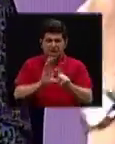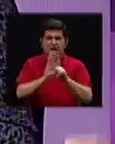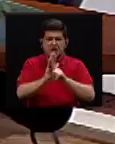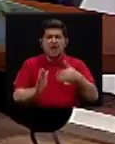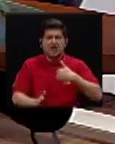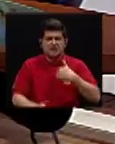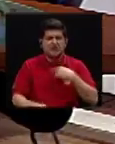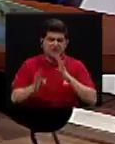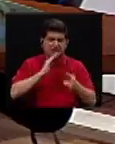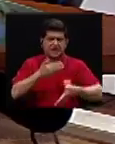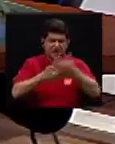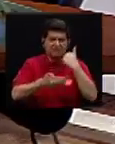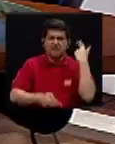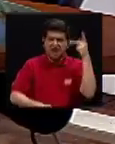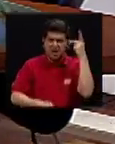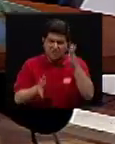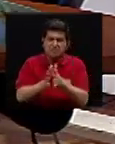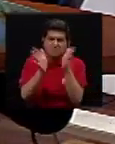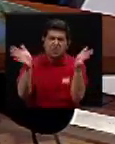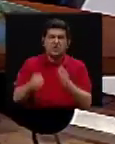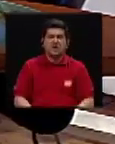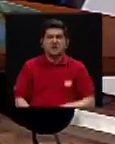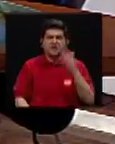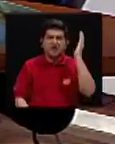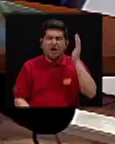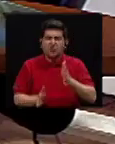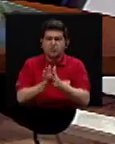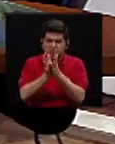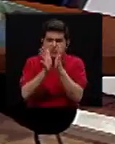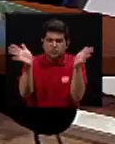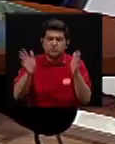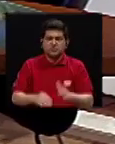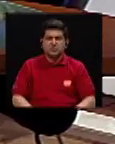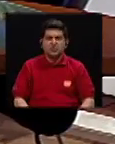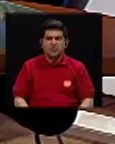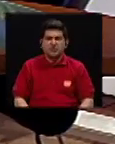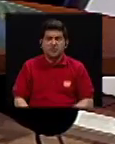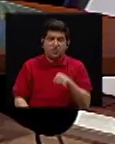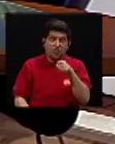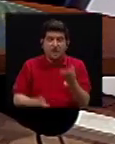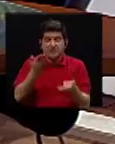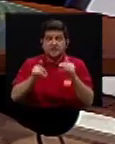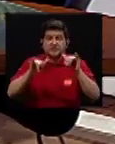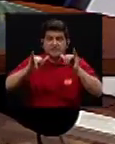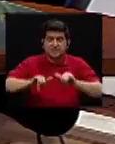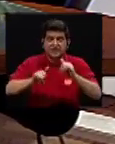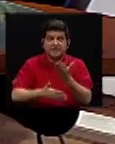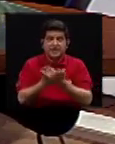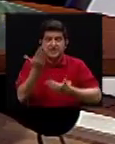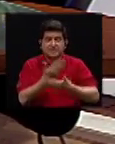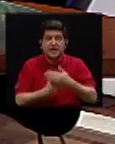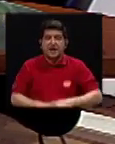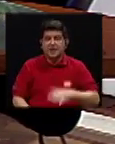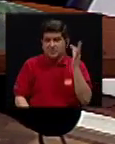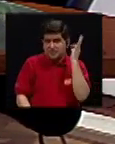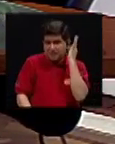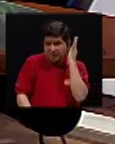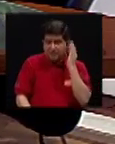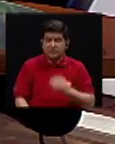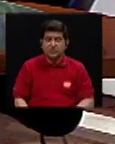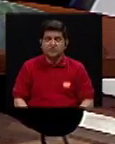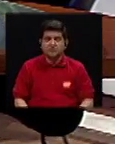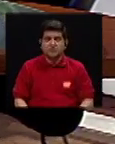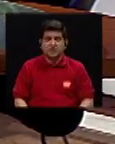antes y las políticas públicas y un discurso público eh que ha quedado sobre todo en manos de las feministas sobre lo que sufren las